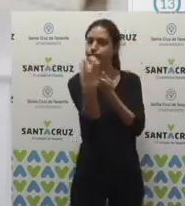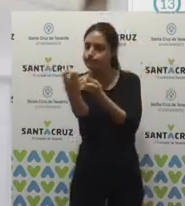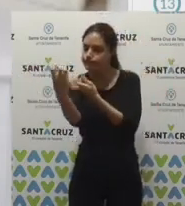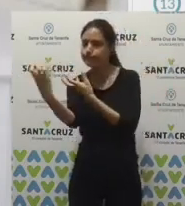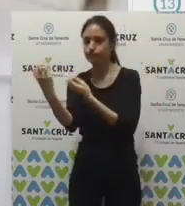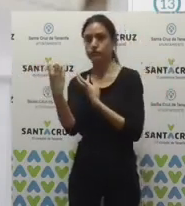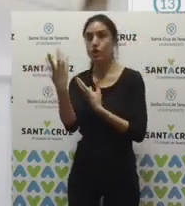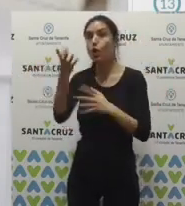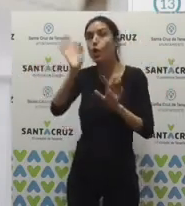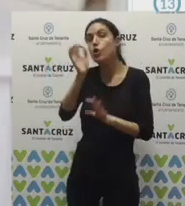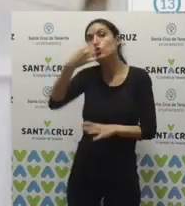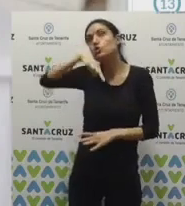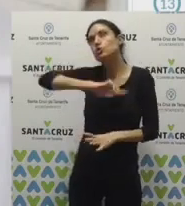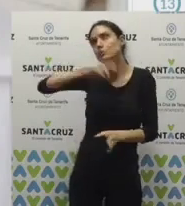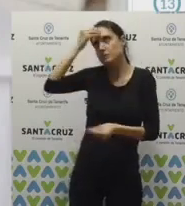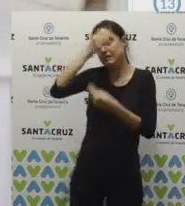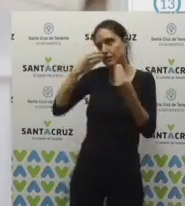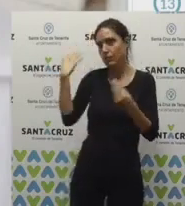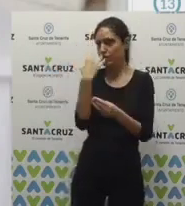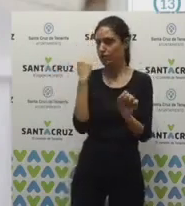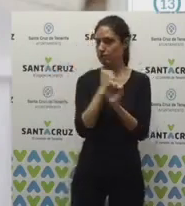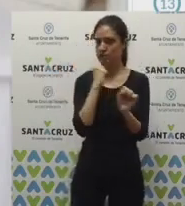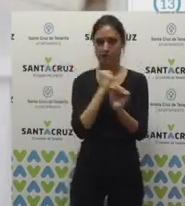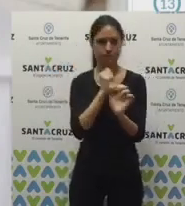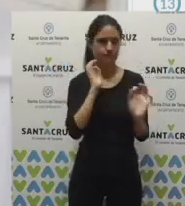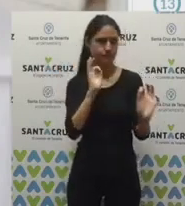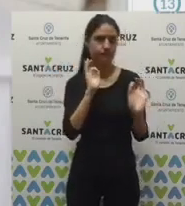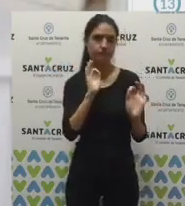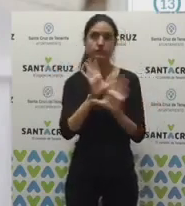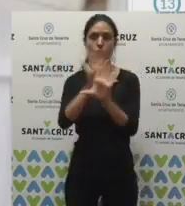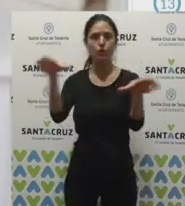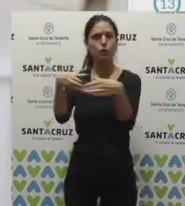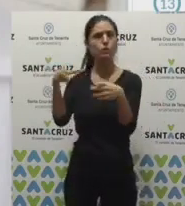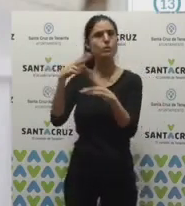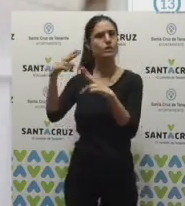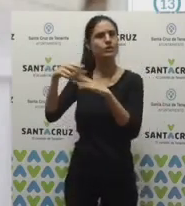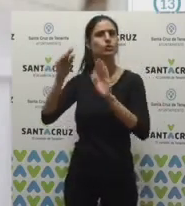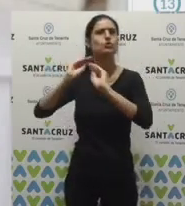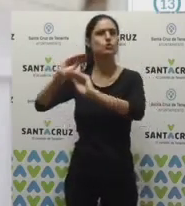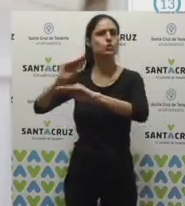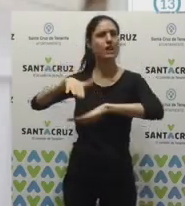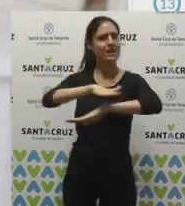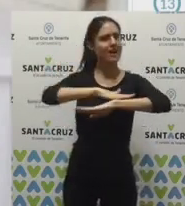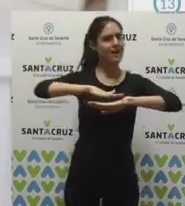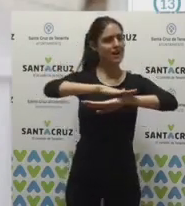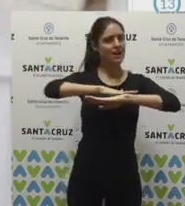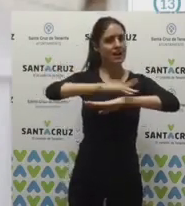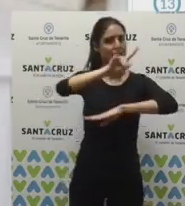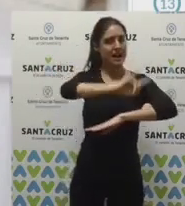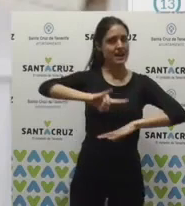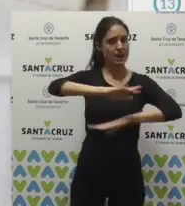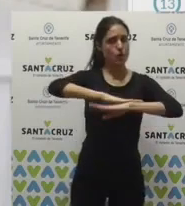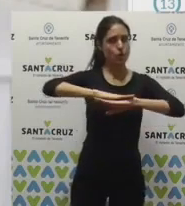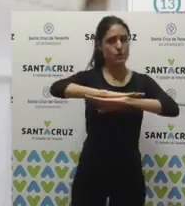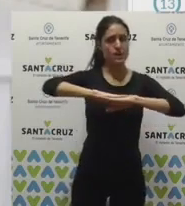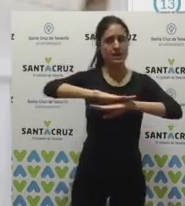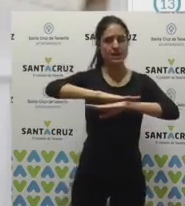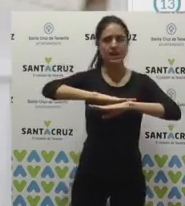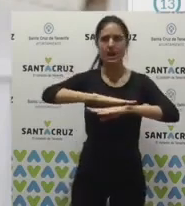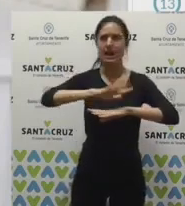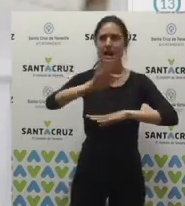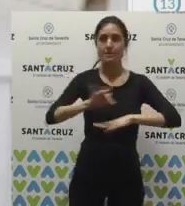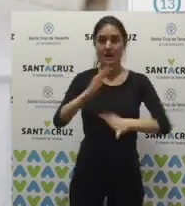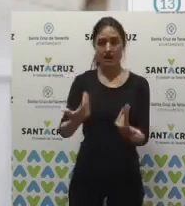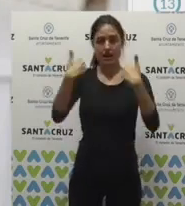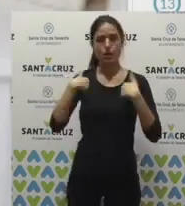nosotros que se debe trabajar su grupo estuvo gobernando canarias como le dije la última vez llevando las políticas sociales muchísimos